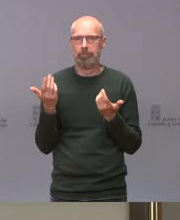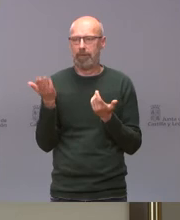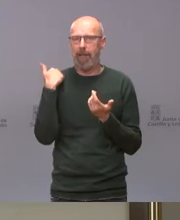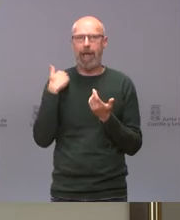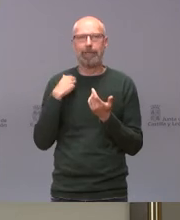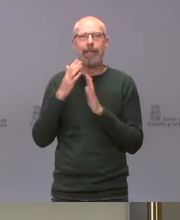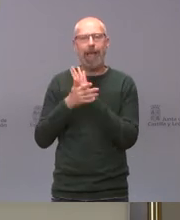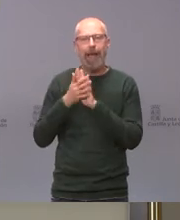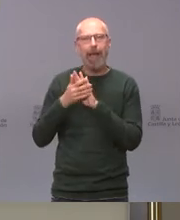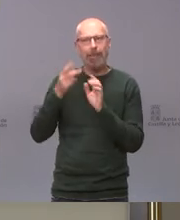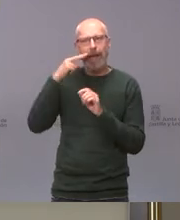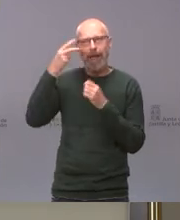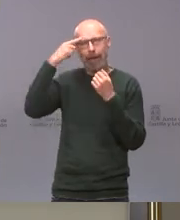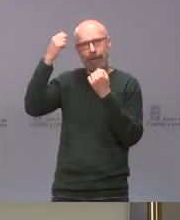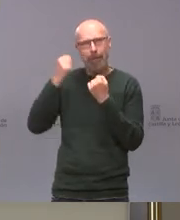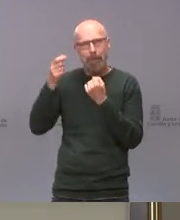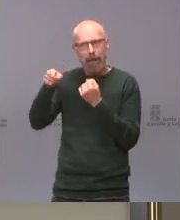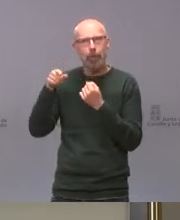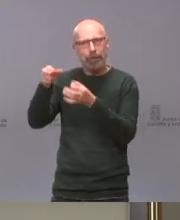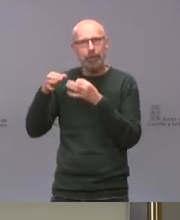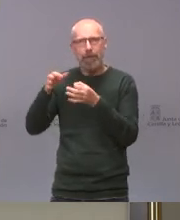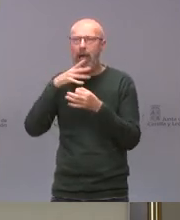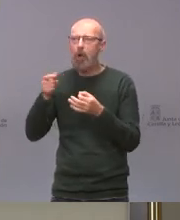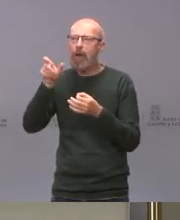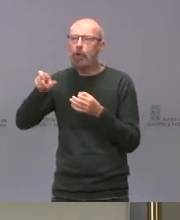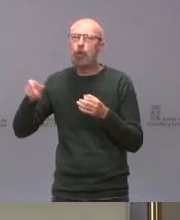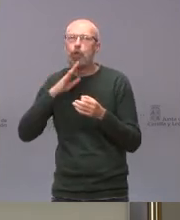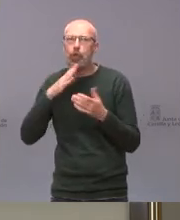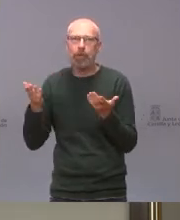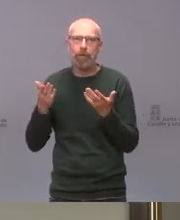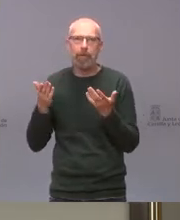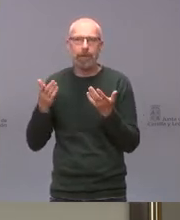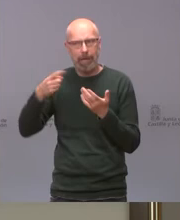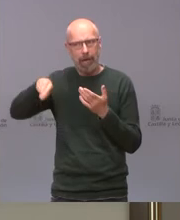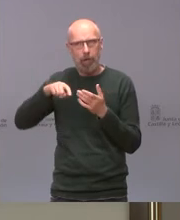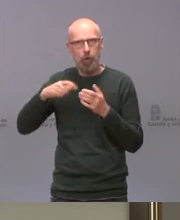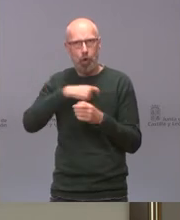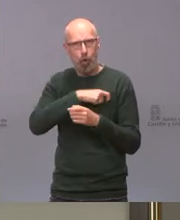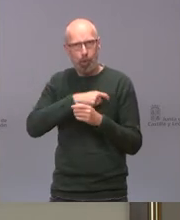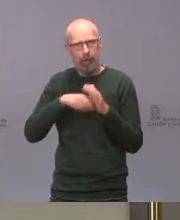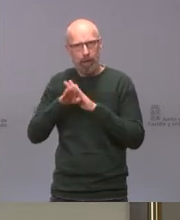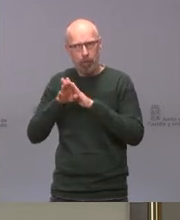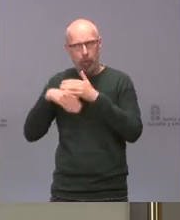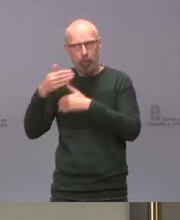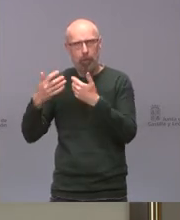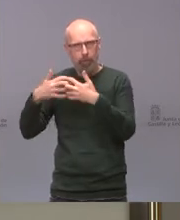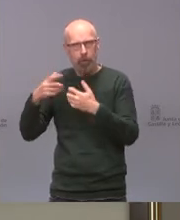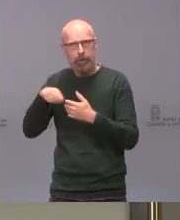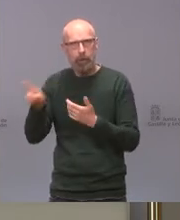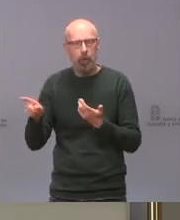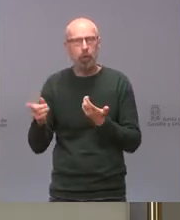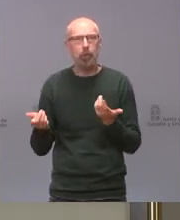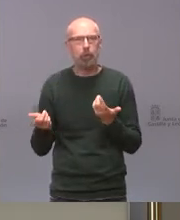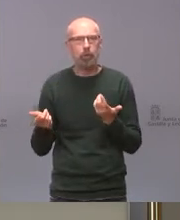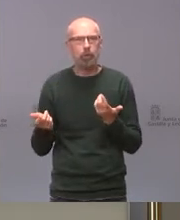de tener ninguna referencia sobre ello. Si se ha preguntado y si sigue funcionando el comité de expertos, ¿qué opinan